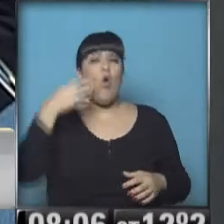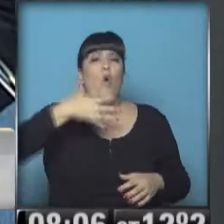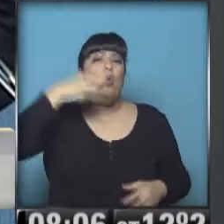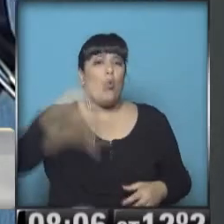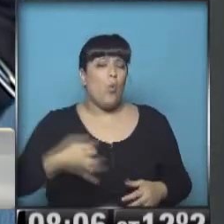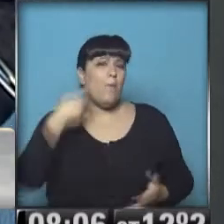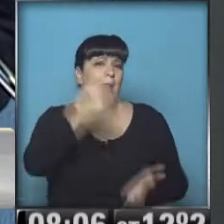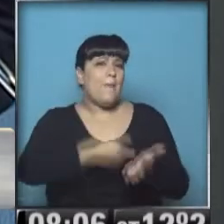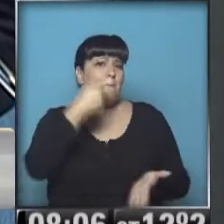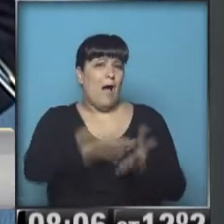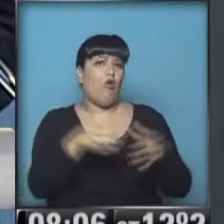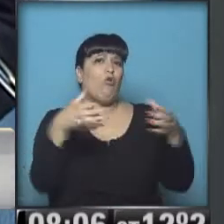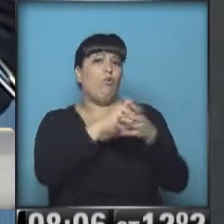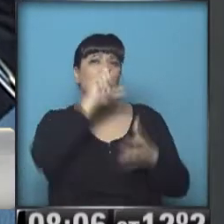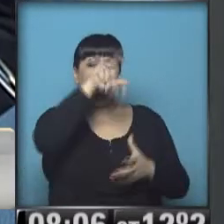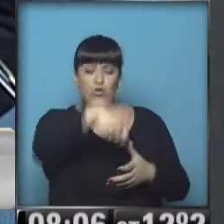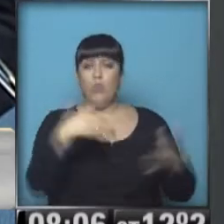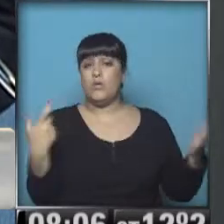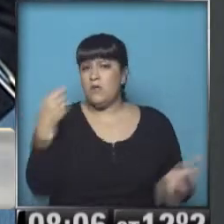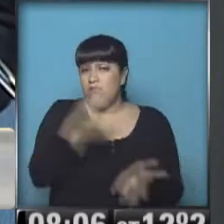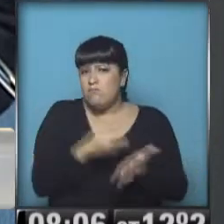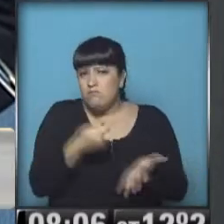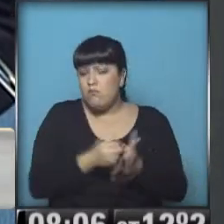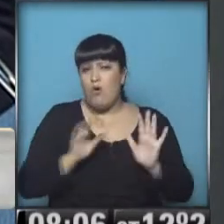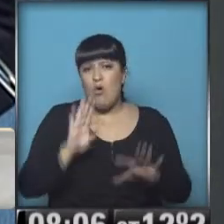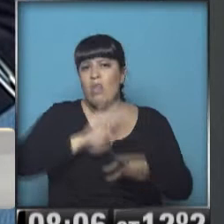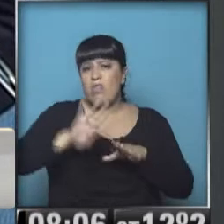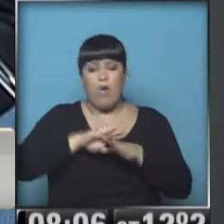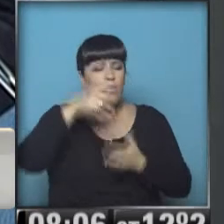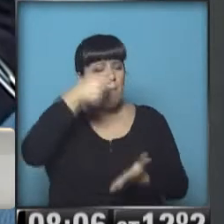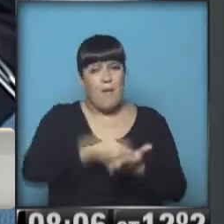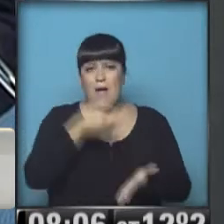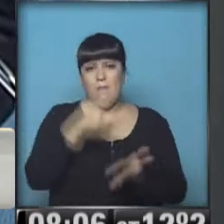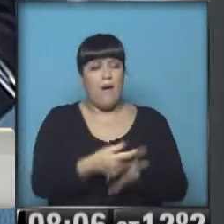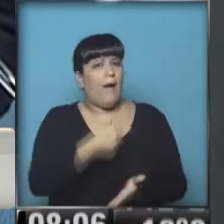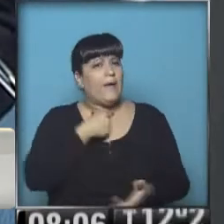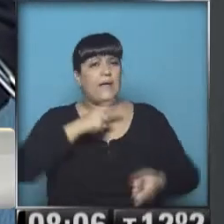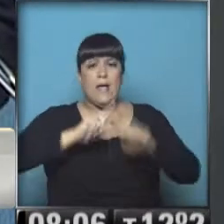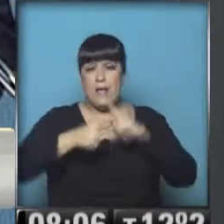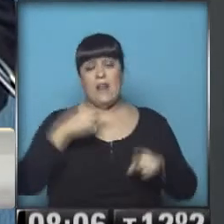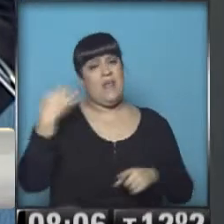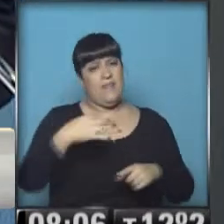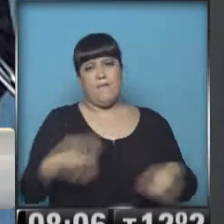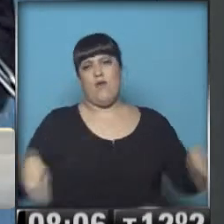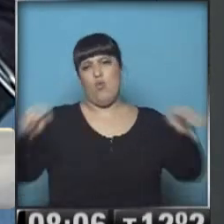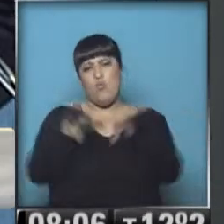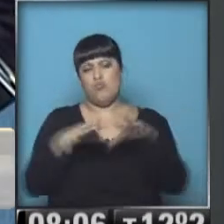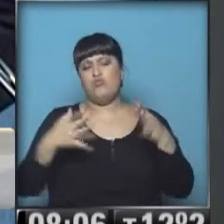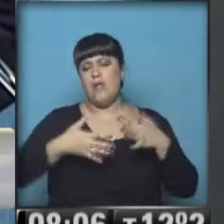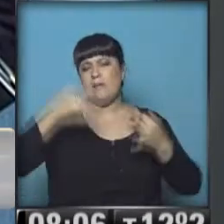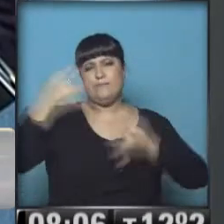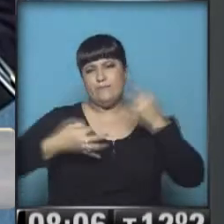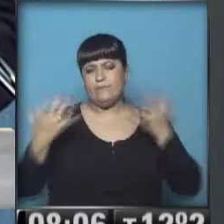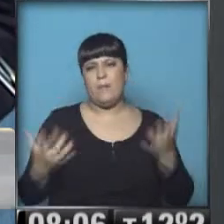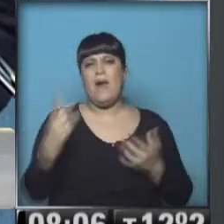sus compromisos y está dispuesto a establecer condiciones de negociación en condiciones justas razonables equitativas y legales por el